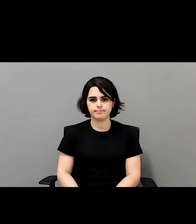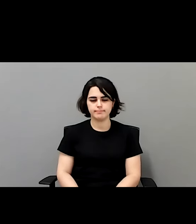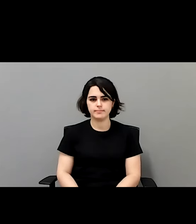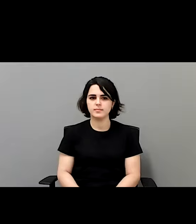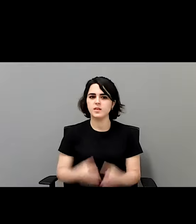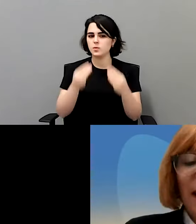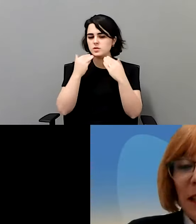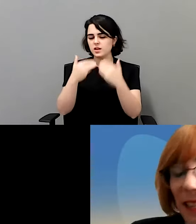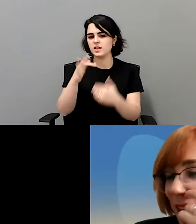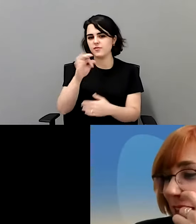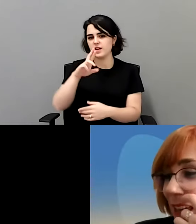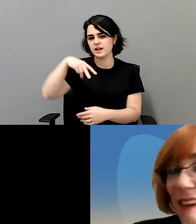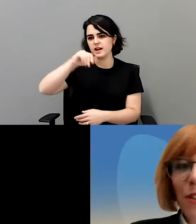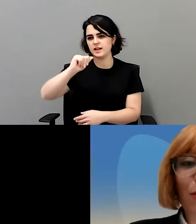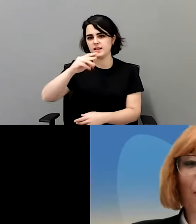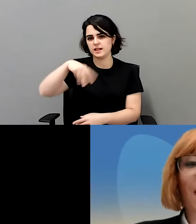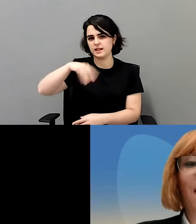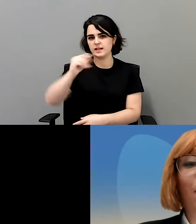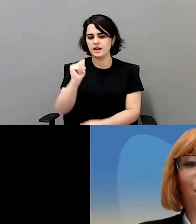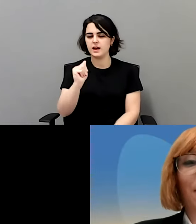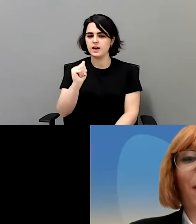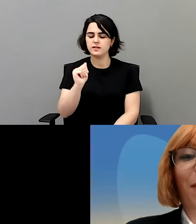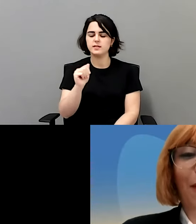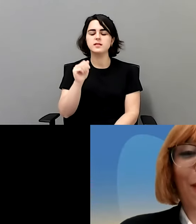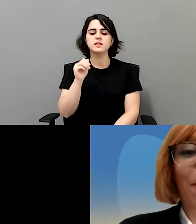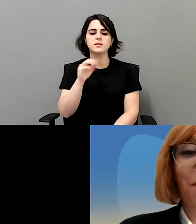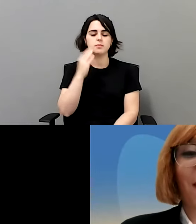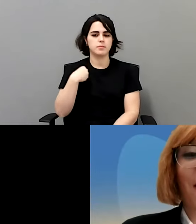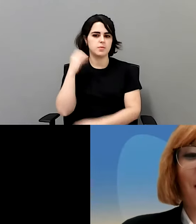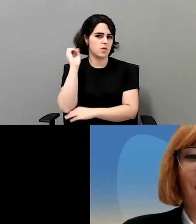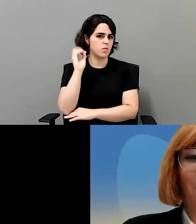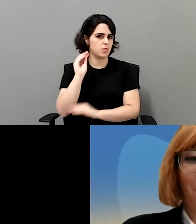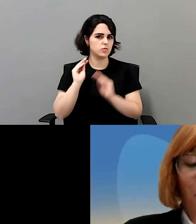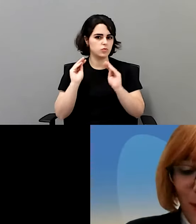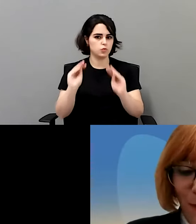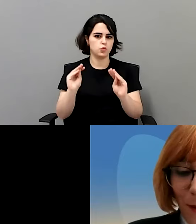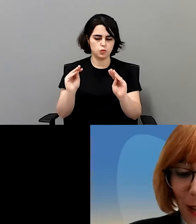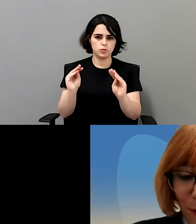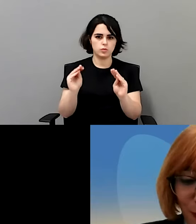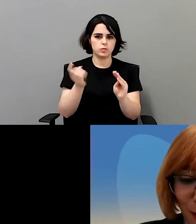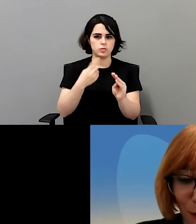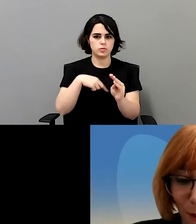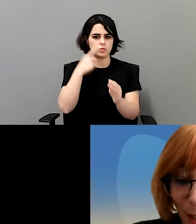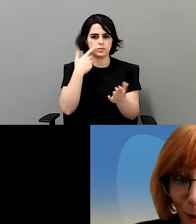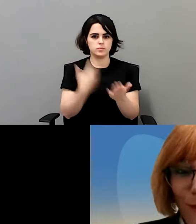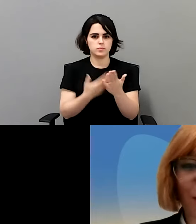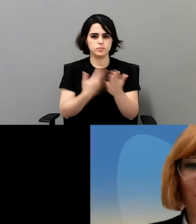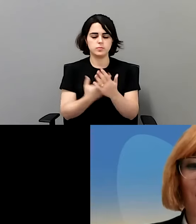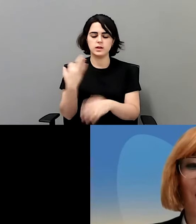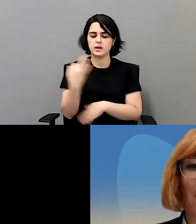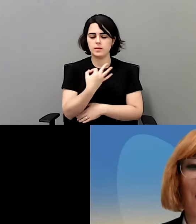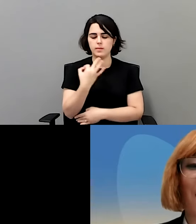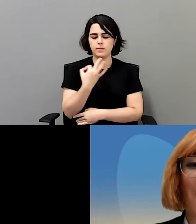Muchas gracias, Fernanda, a ti. Yo creo que con tu intervención ponemos de manifiesto